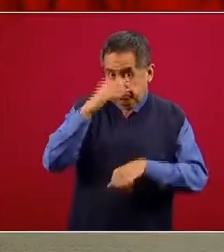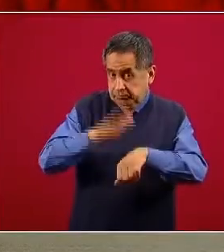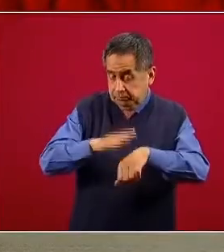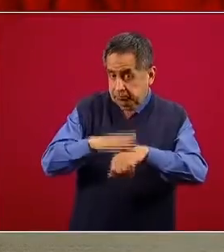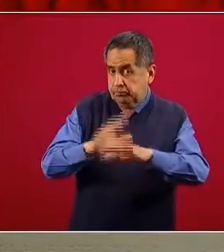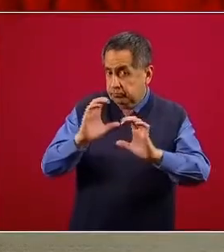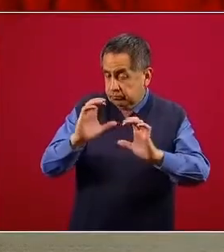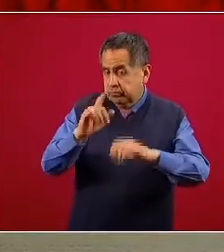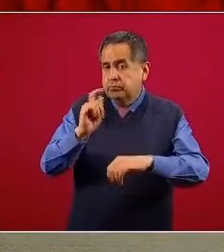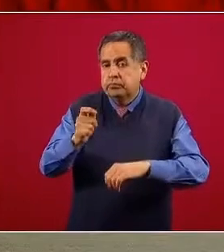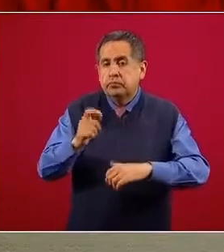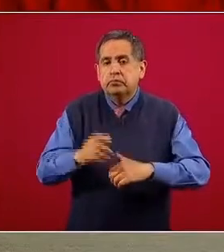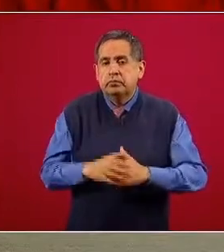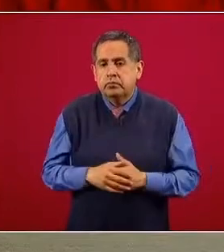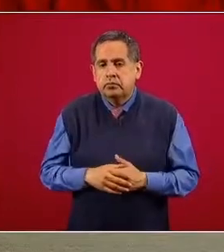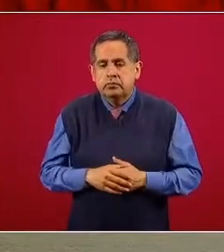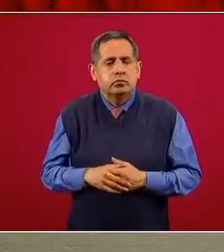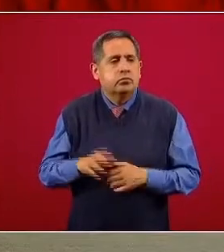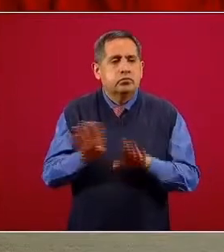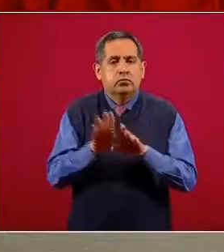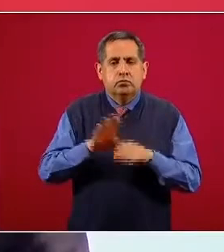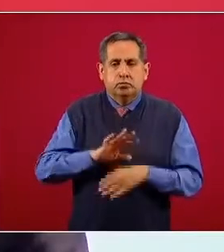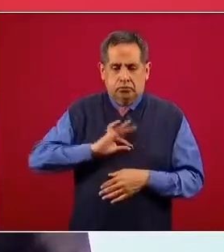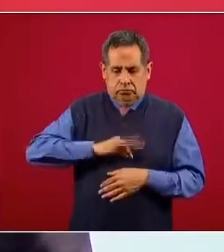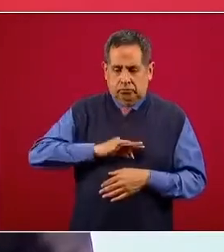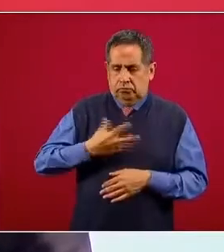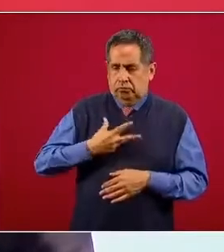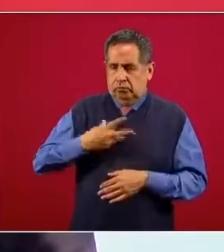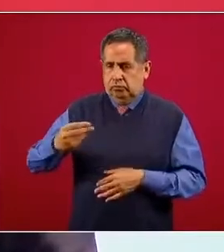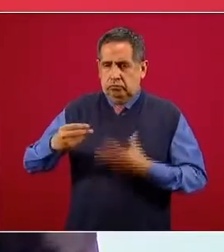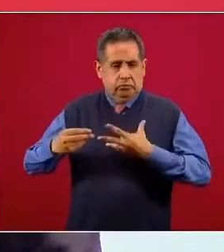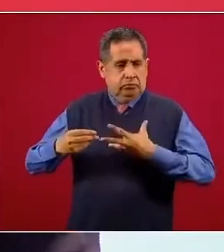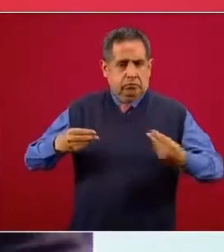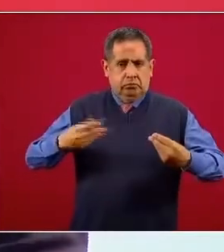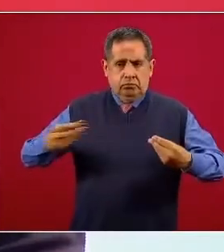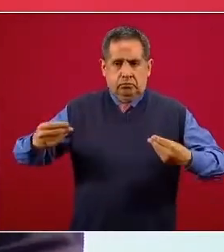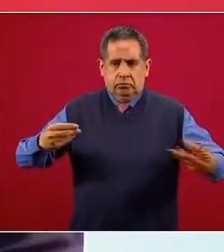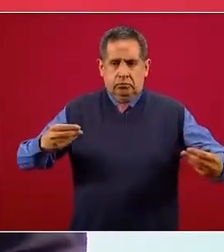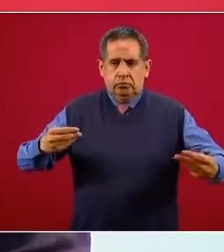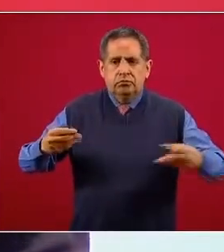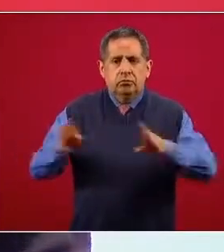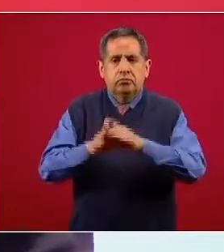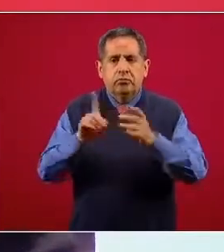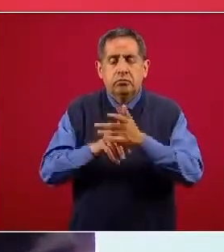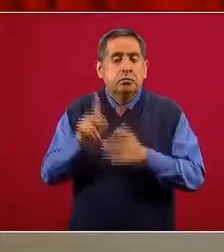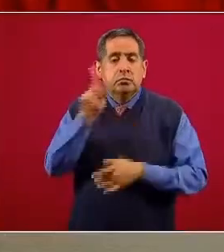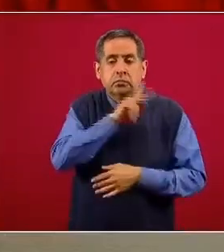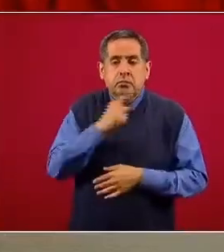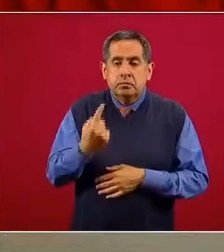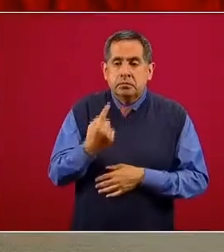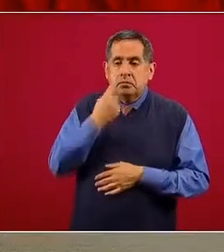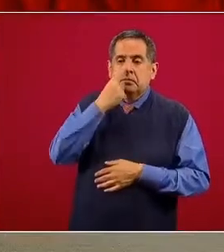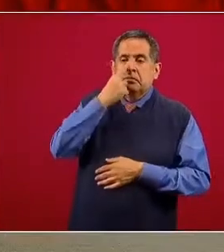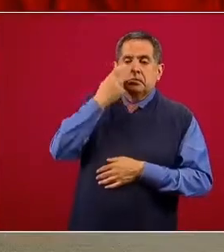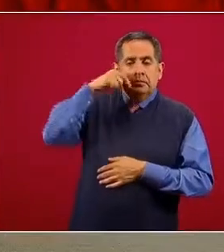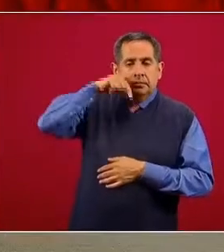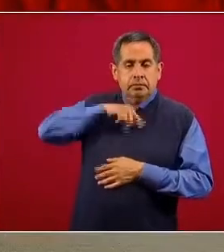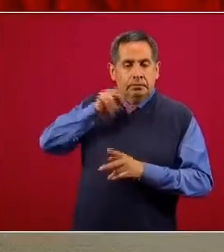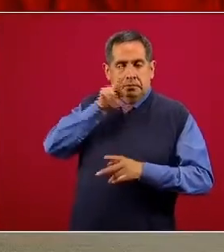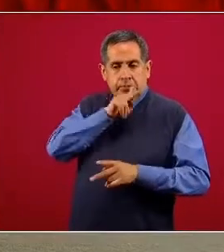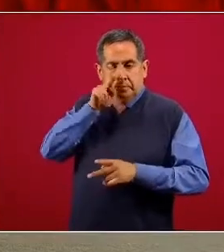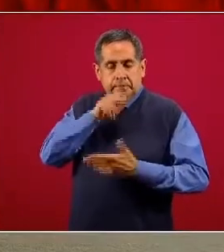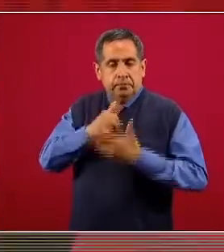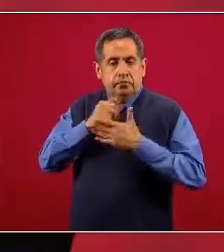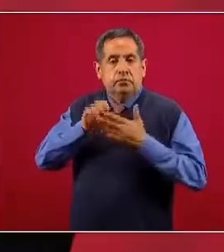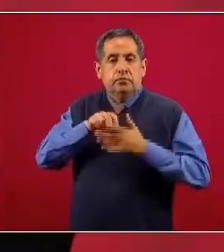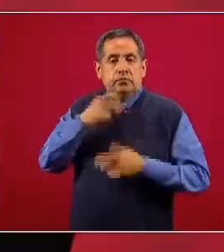recordarlo, cómo se transmite el COVID. El COVID se transmite a través de la vía respiratoria. Esto quiere decir